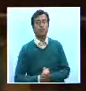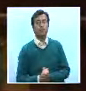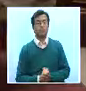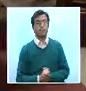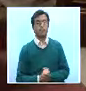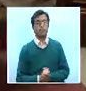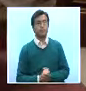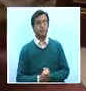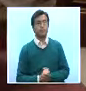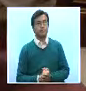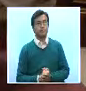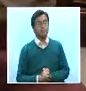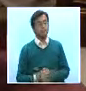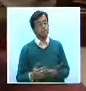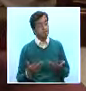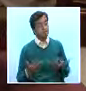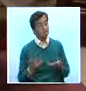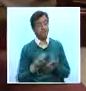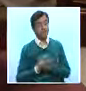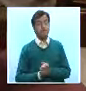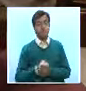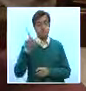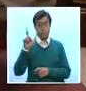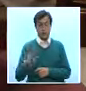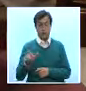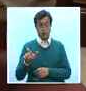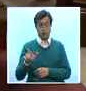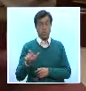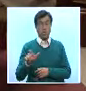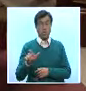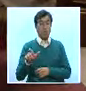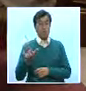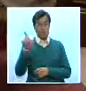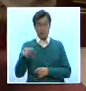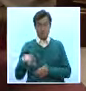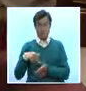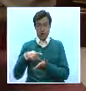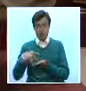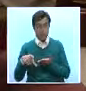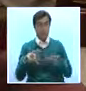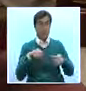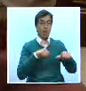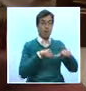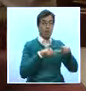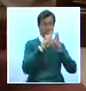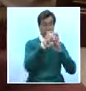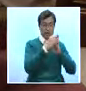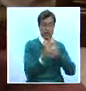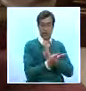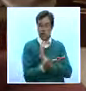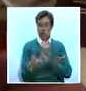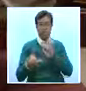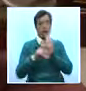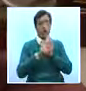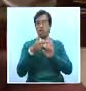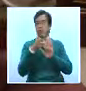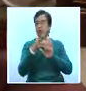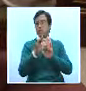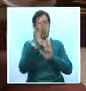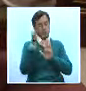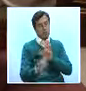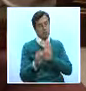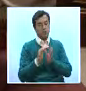Entonces, para el contribuyente y para la Administración Tributaria, rigen las mismas reglas. Entonces, nosotros ahí veíamos este